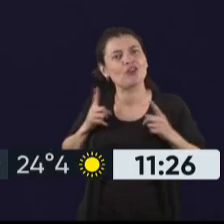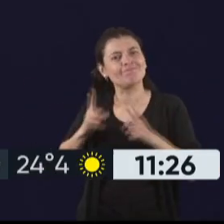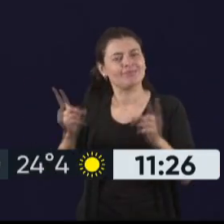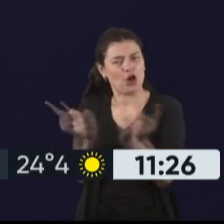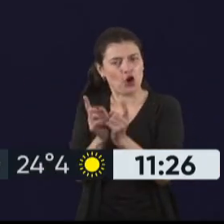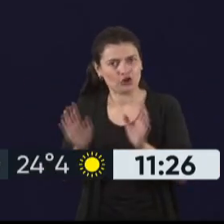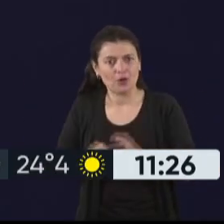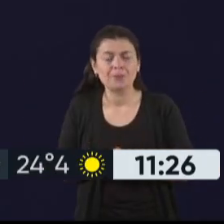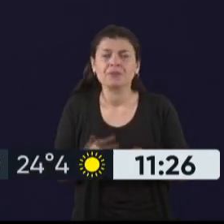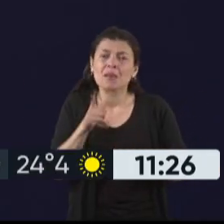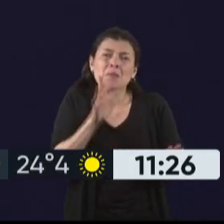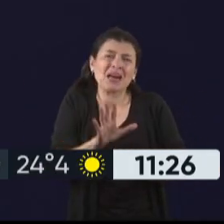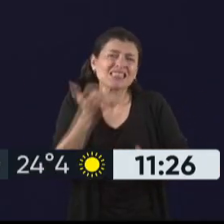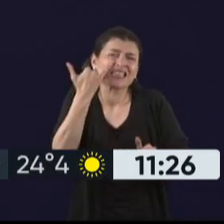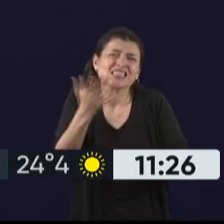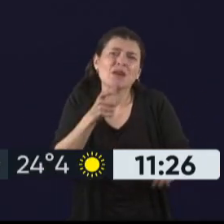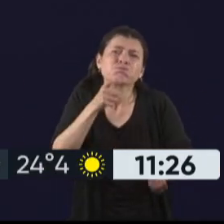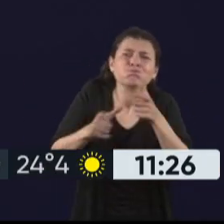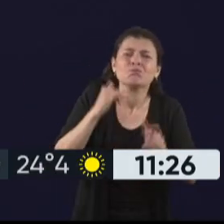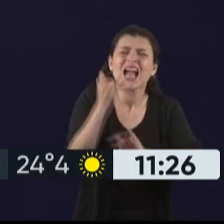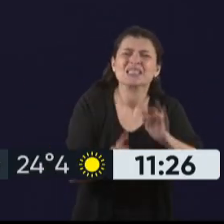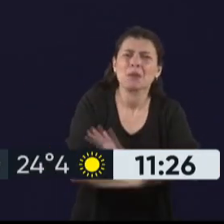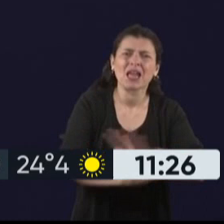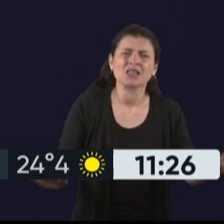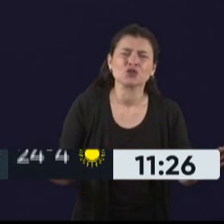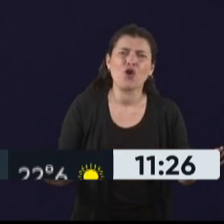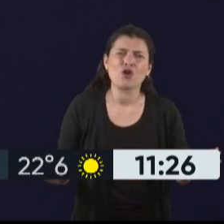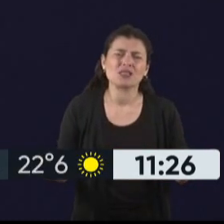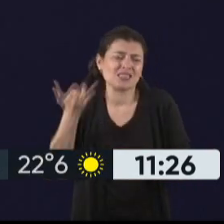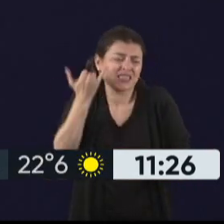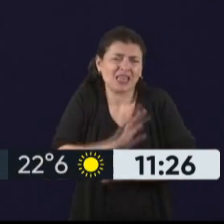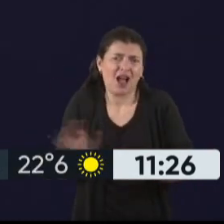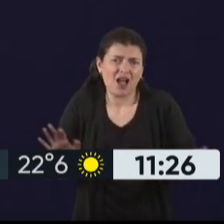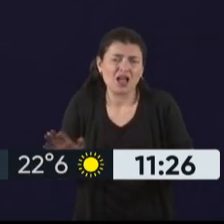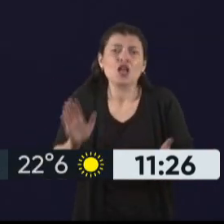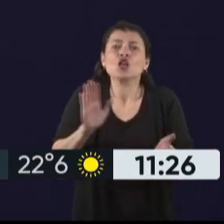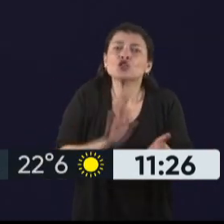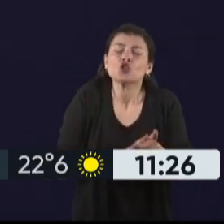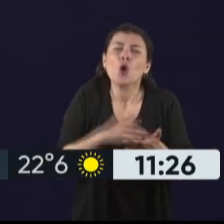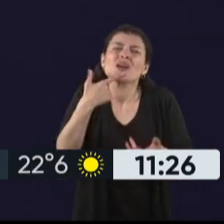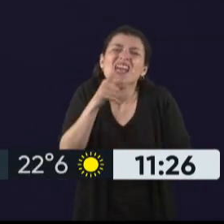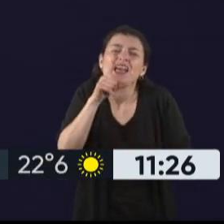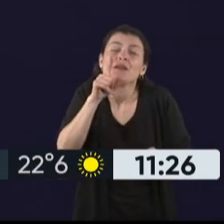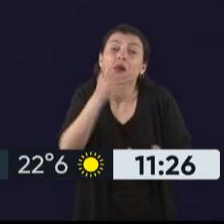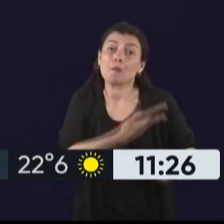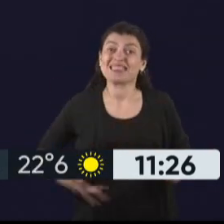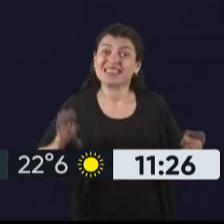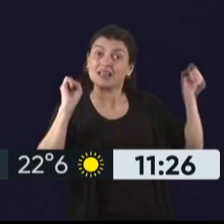fueron dadas y, te repito, me parece que el X del presidente fue bastante claro.